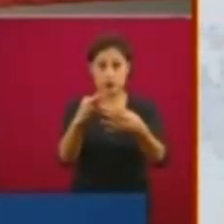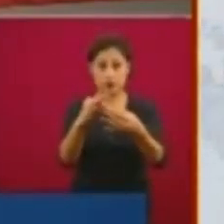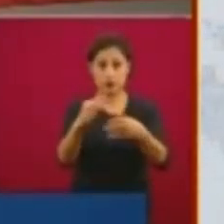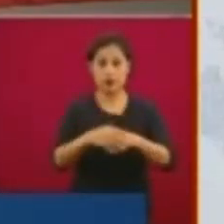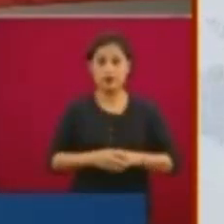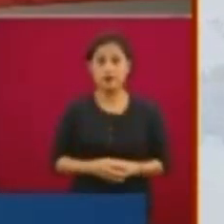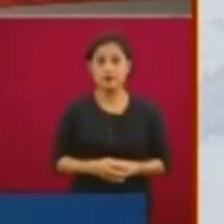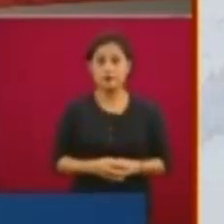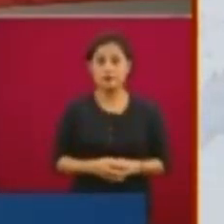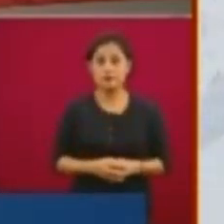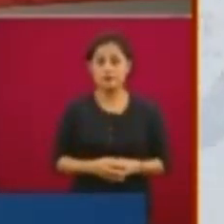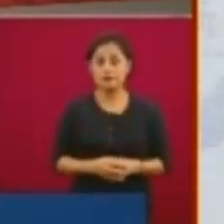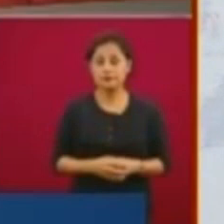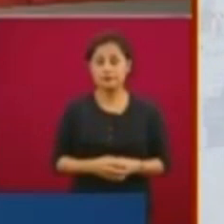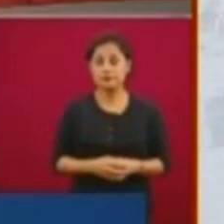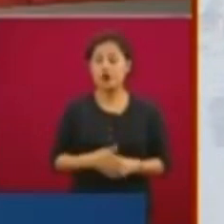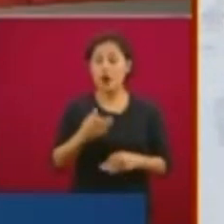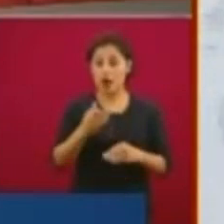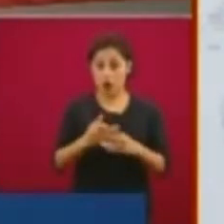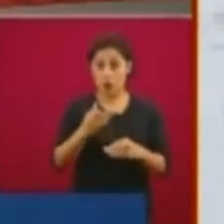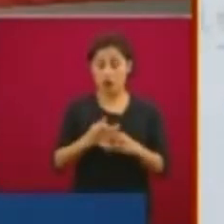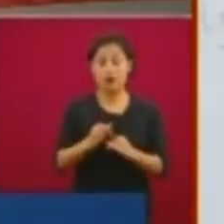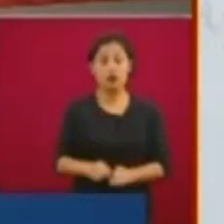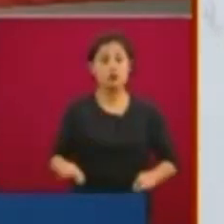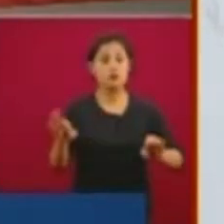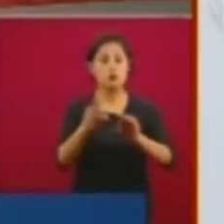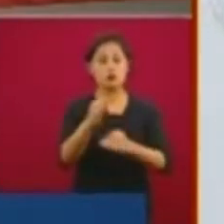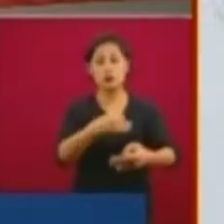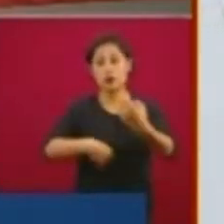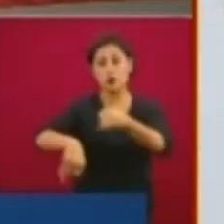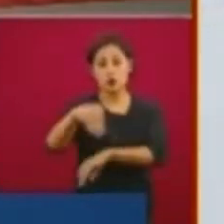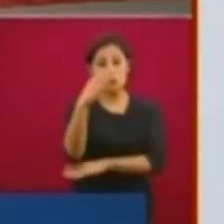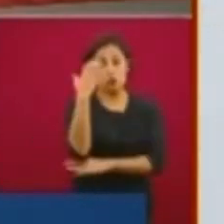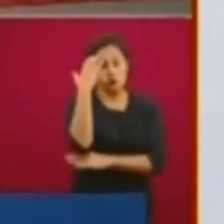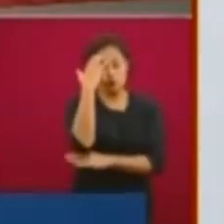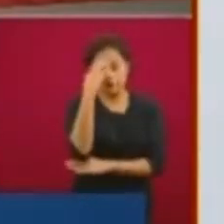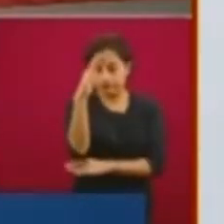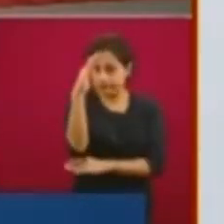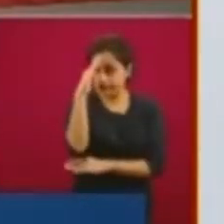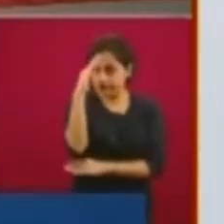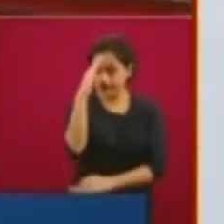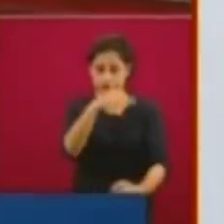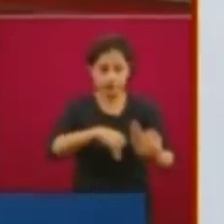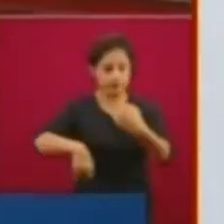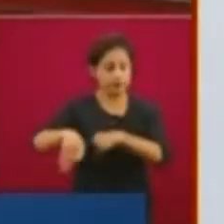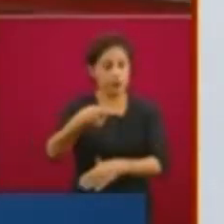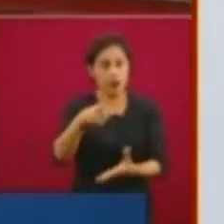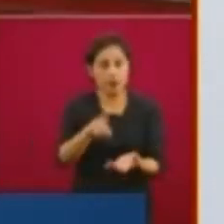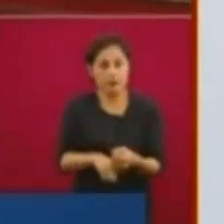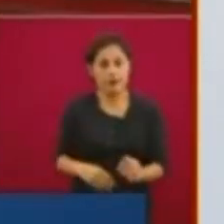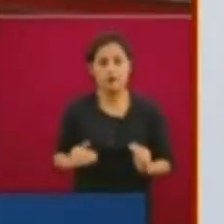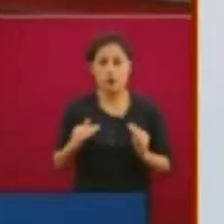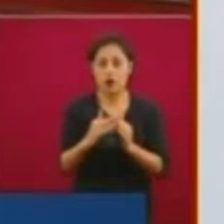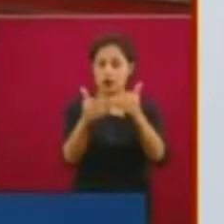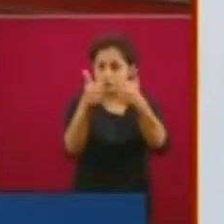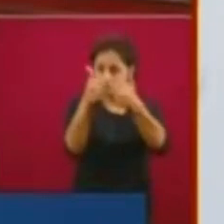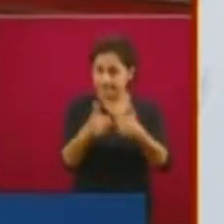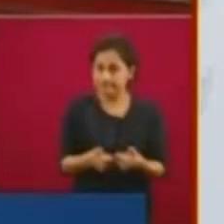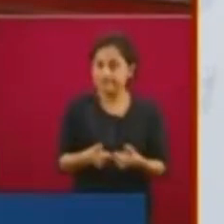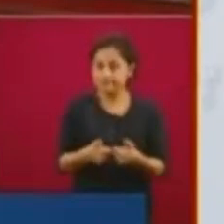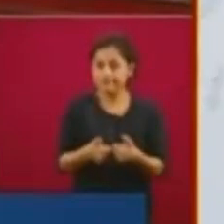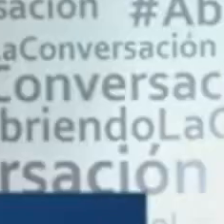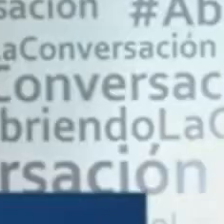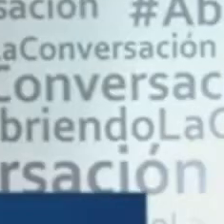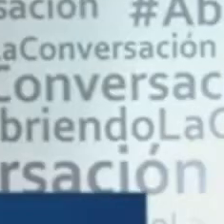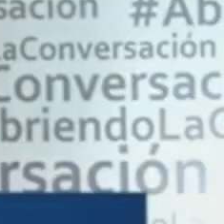trabajar incluso más de 50 ciudades, probablemente estemos hablando de 70 ciudades en este año 2020. Ya. Veía efectivamente